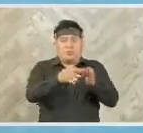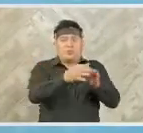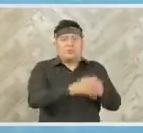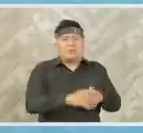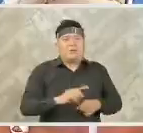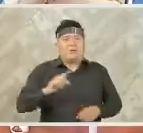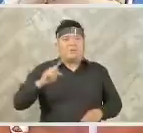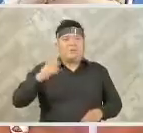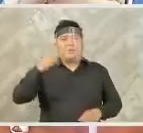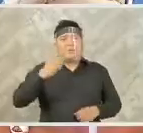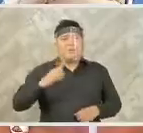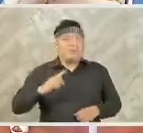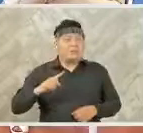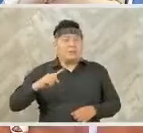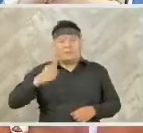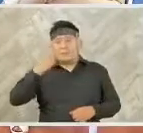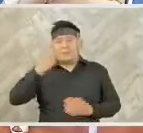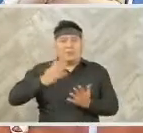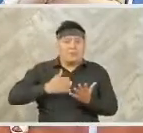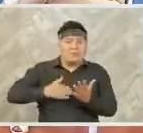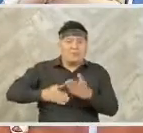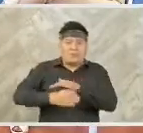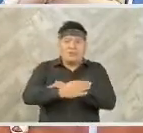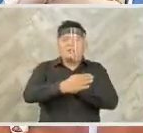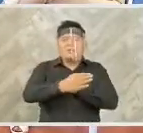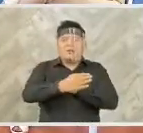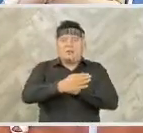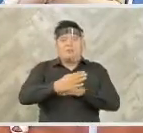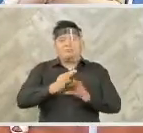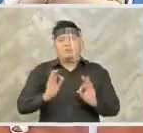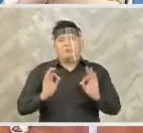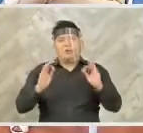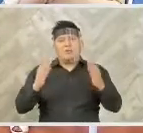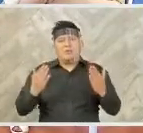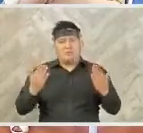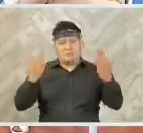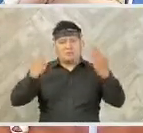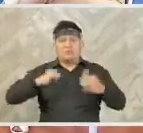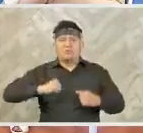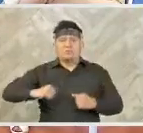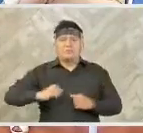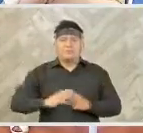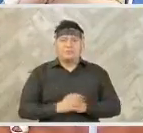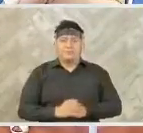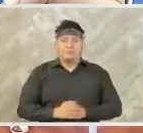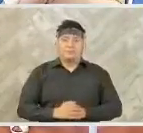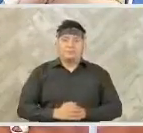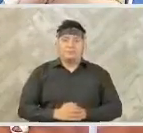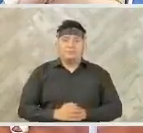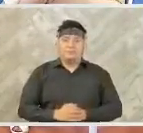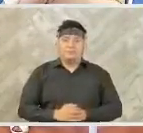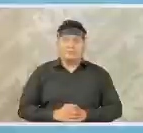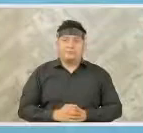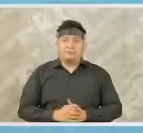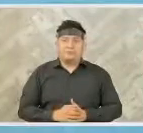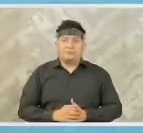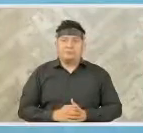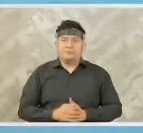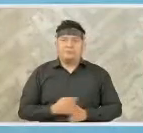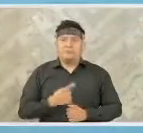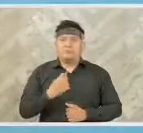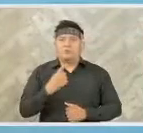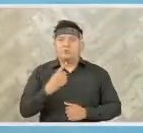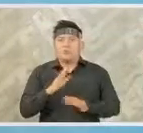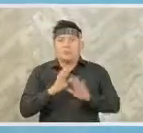la primera línea de acceso y de garantía a estos derechos. Pero no solo